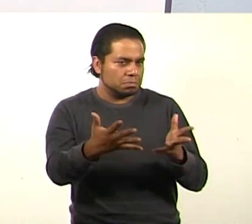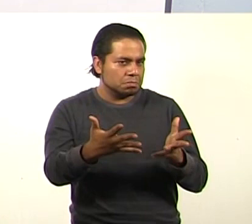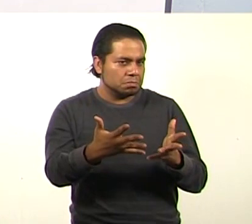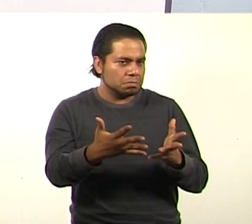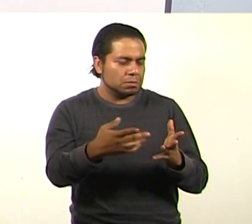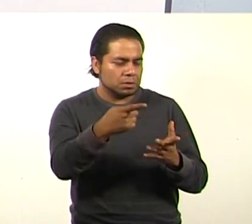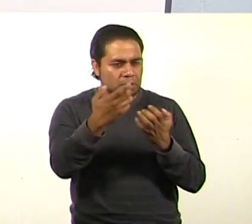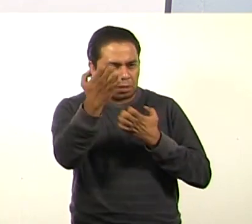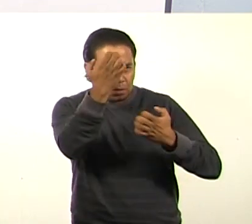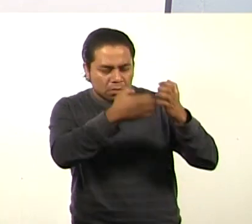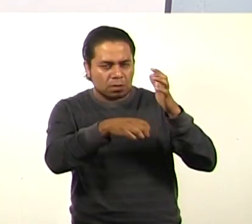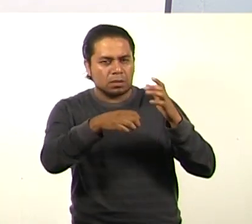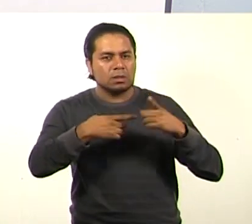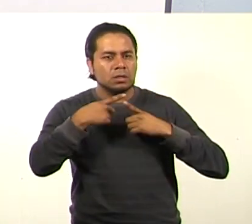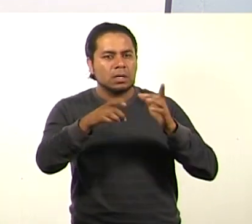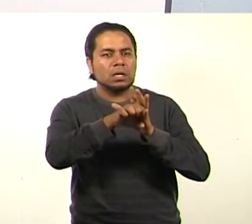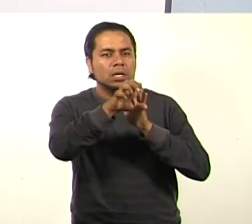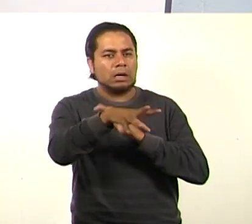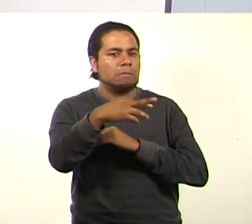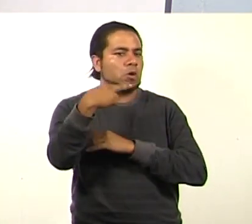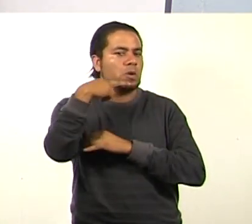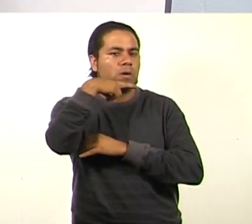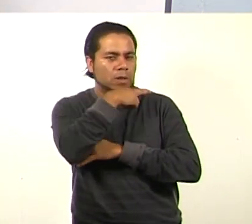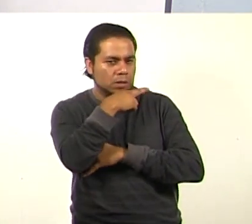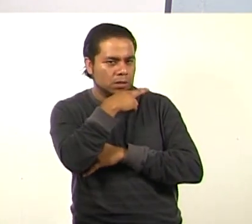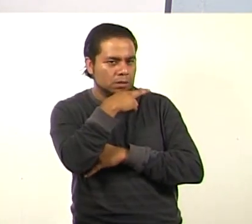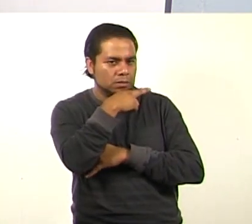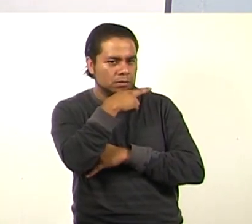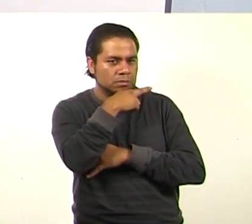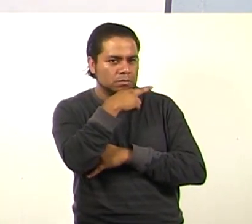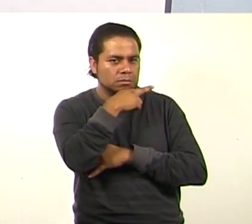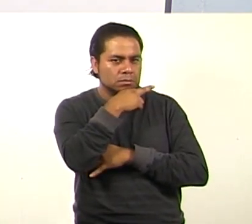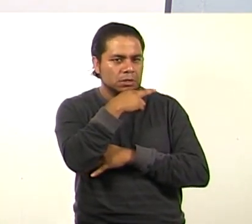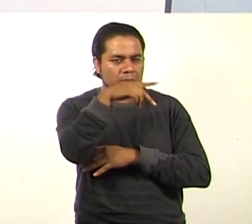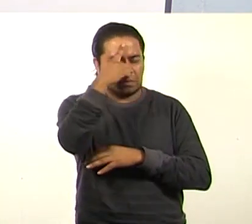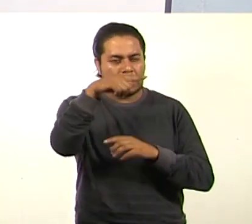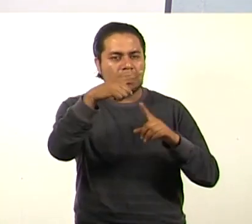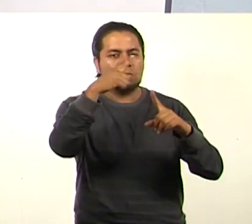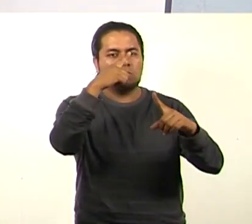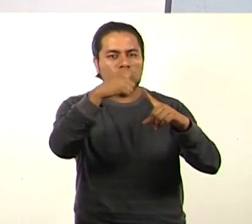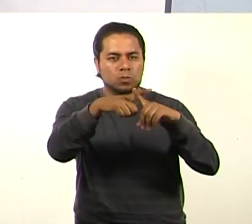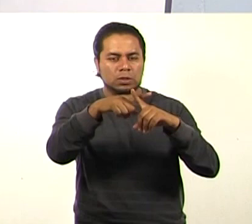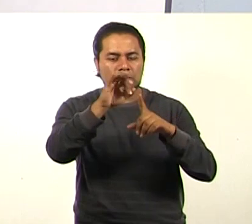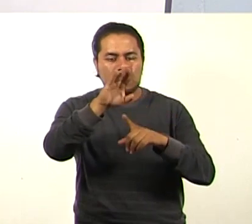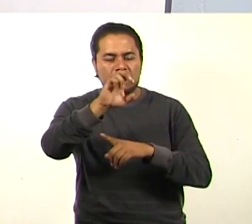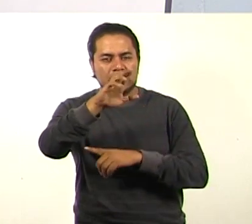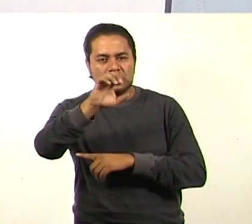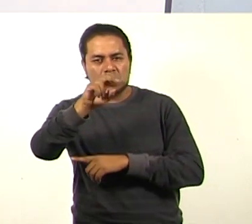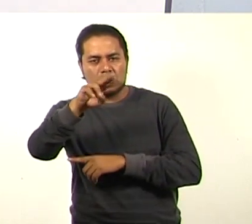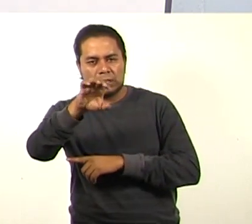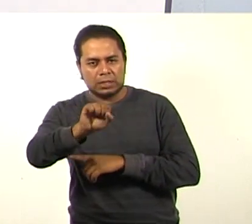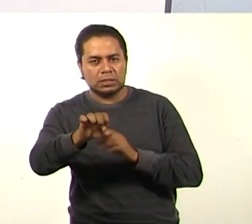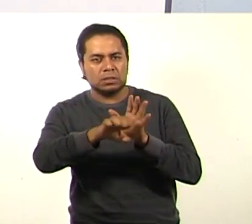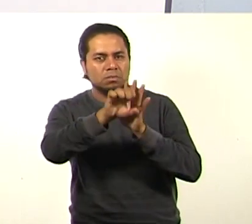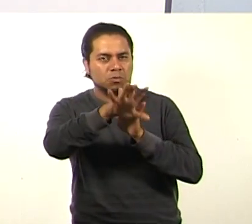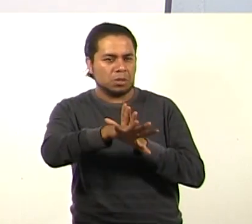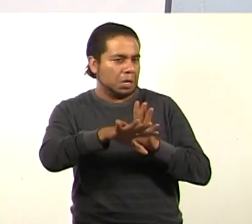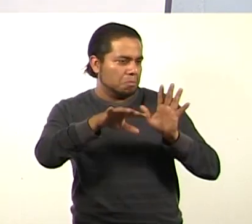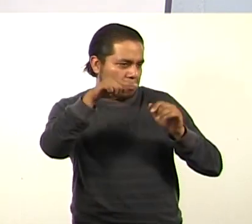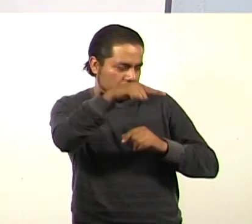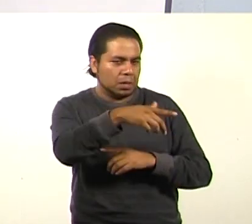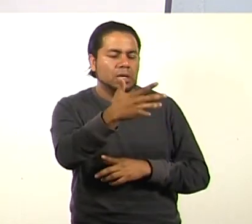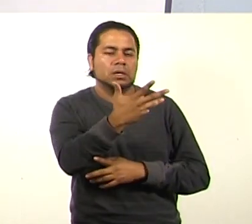Vamos a analizar un ejemplo rápido, es de multiplicación de fracciones. Por ejemplo, si